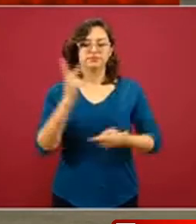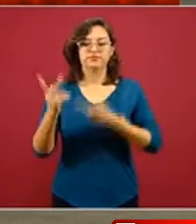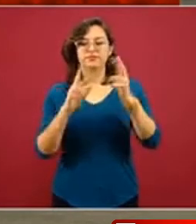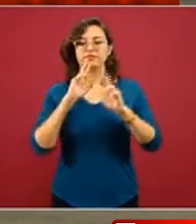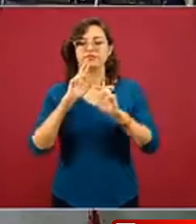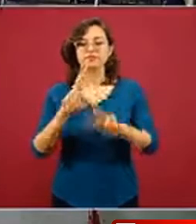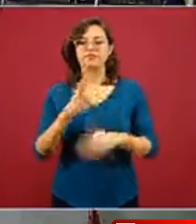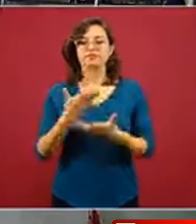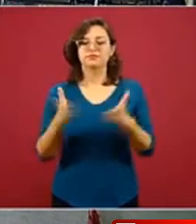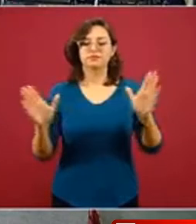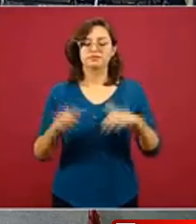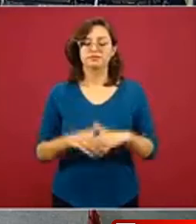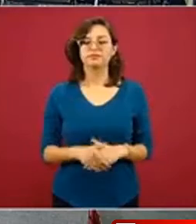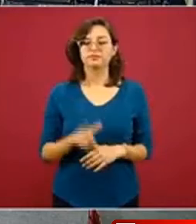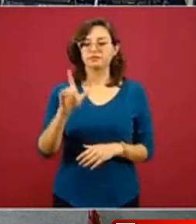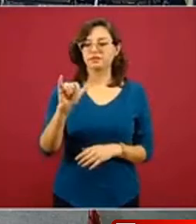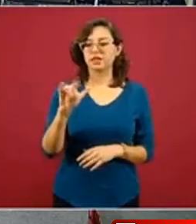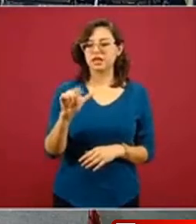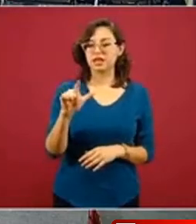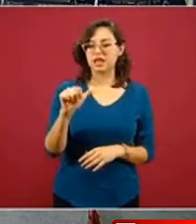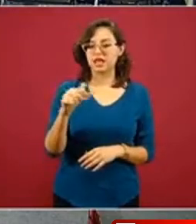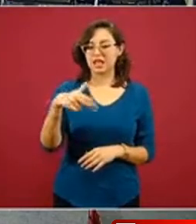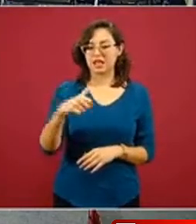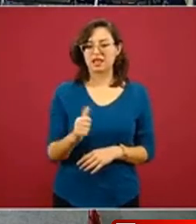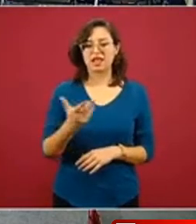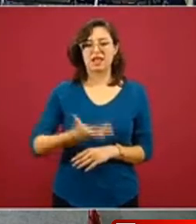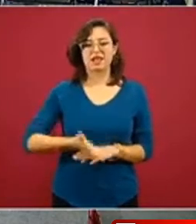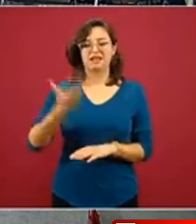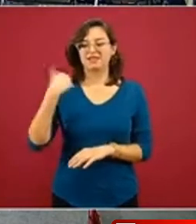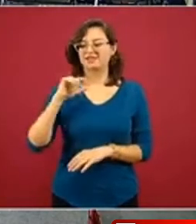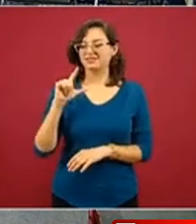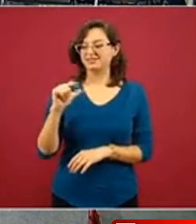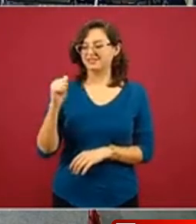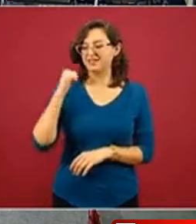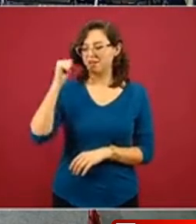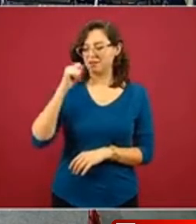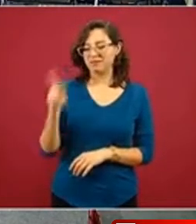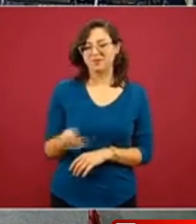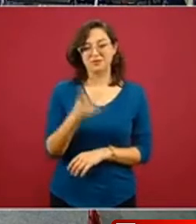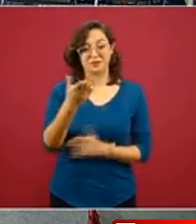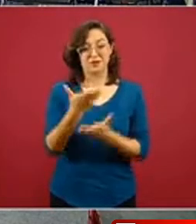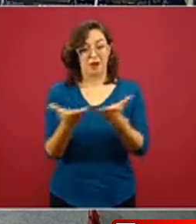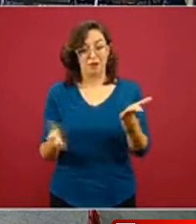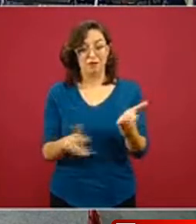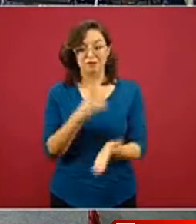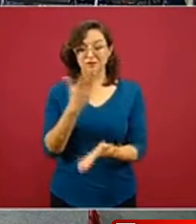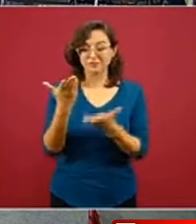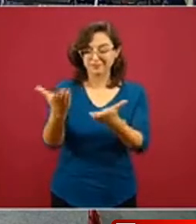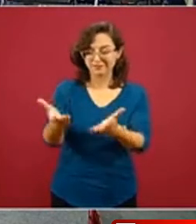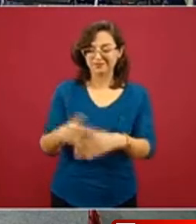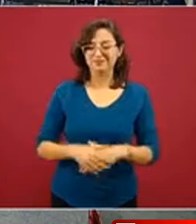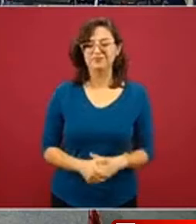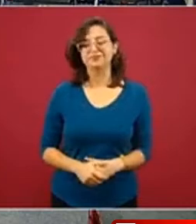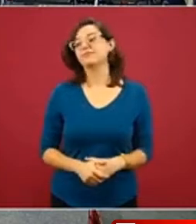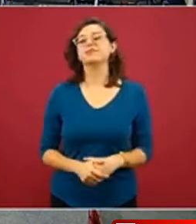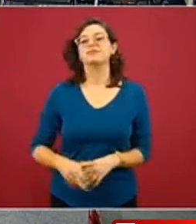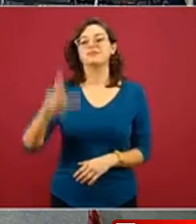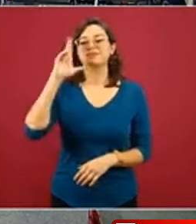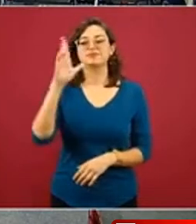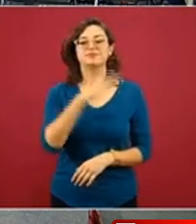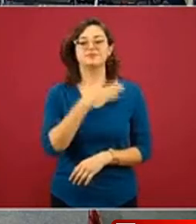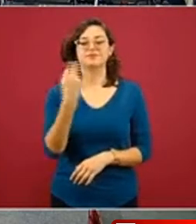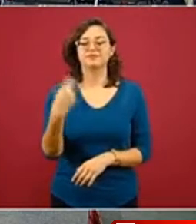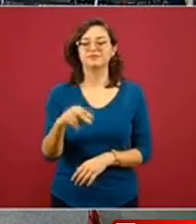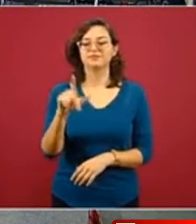la palabra a Liliana Noble, quien hizo esta pertinente pregunta el 17 de abril. Se lo merece. Hola, buenas noches.